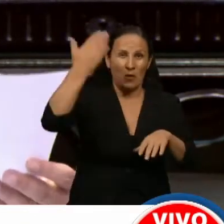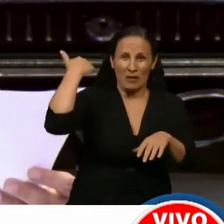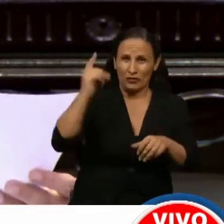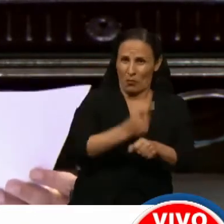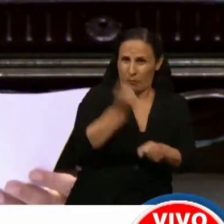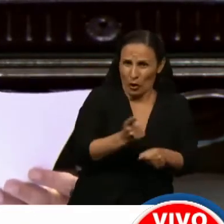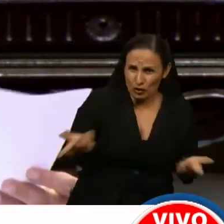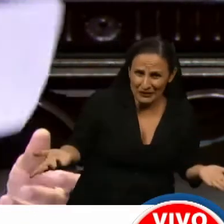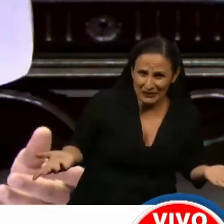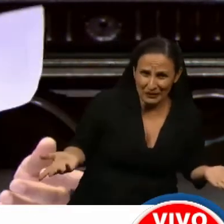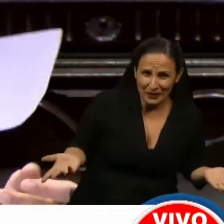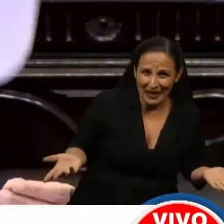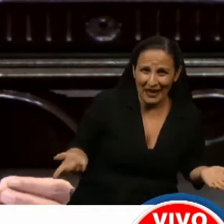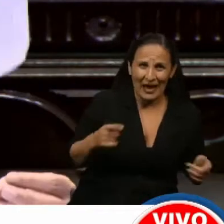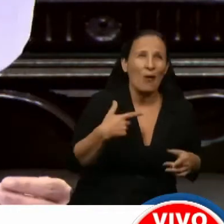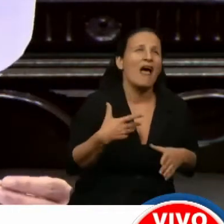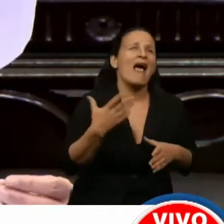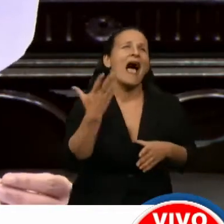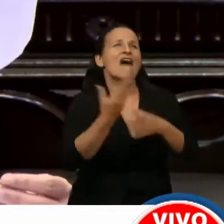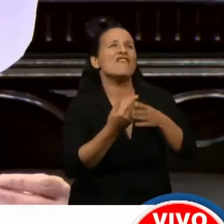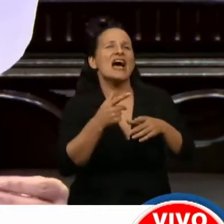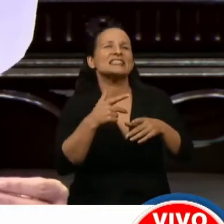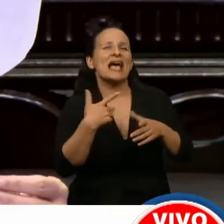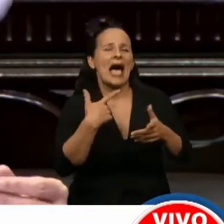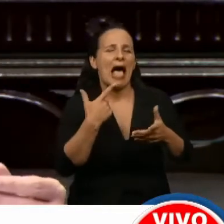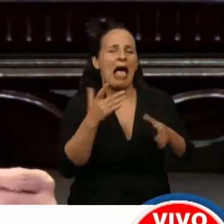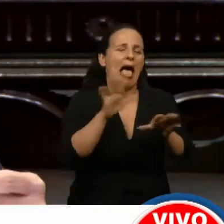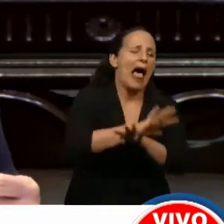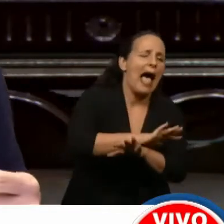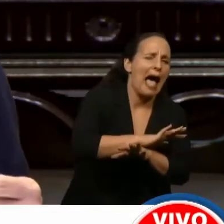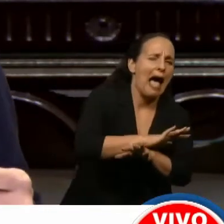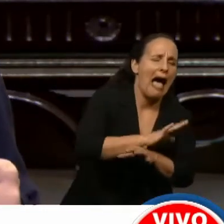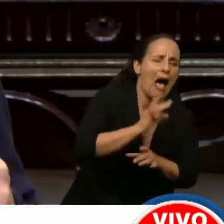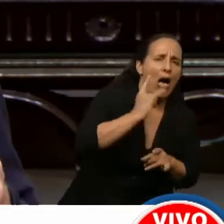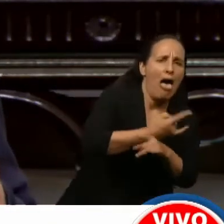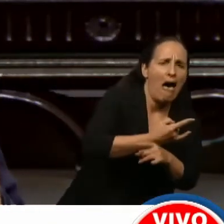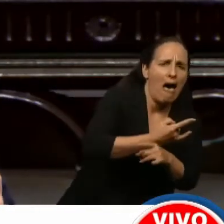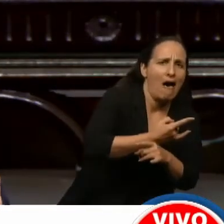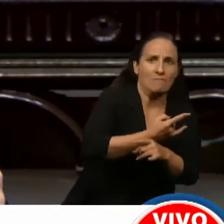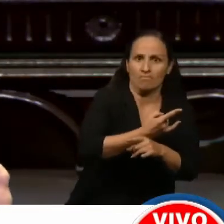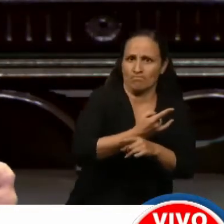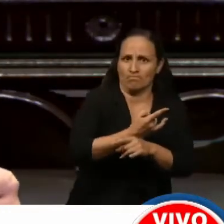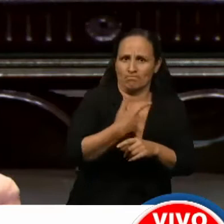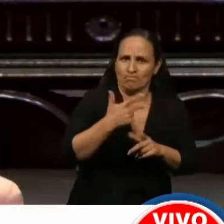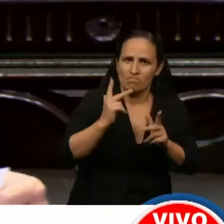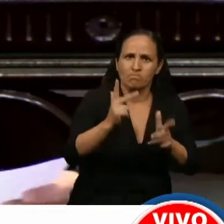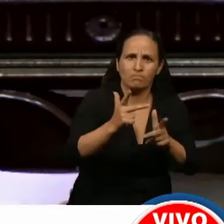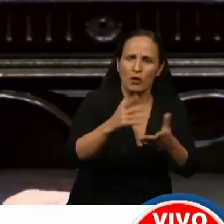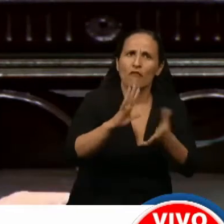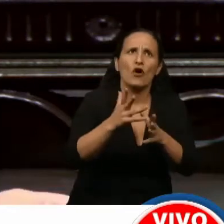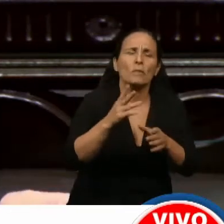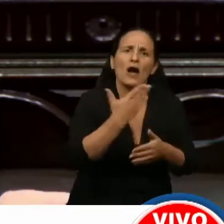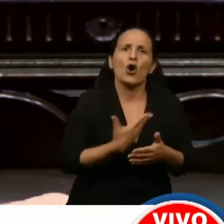hay errores técnicos tan grandes cuando uno le ofrece a la sociedad una alternativa de gobierno. Por